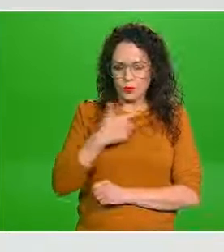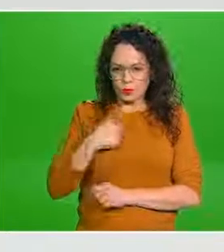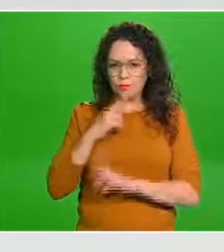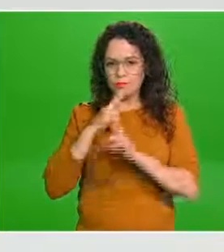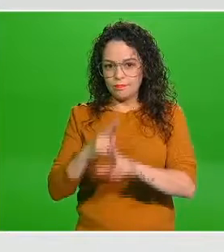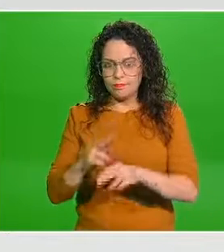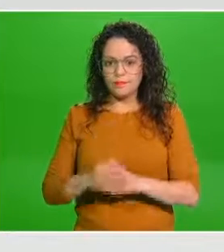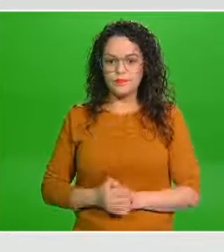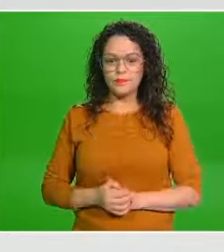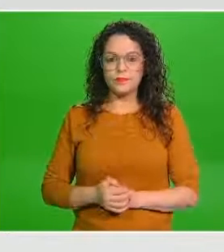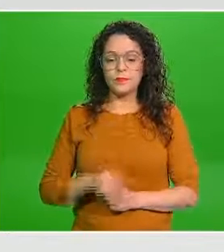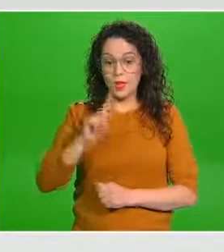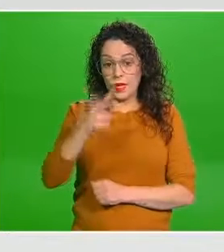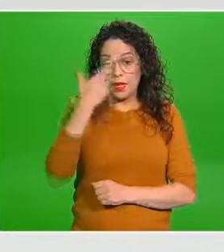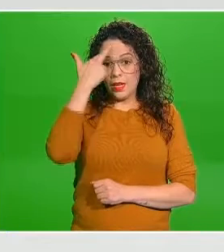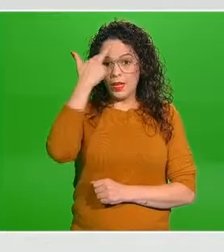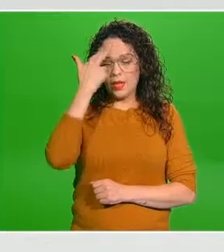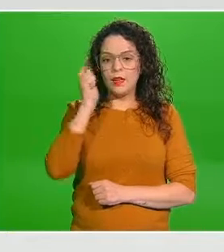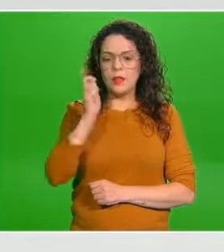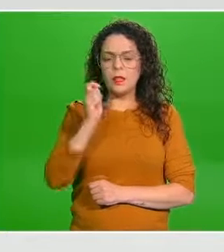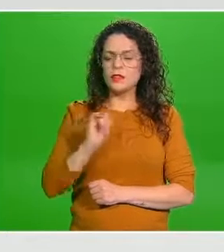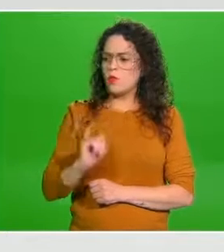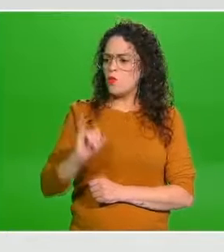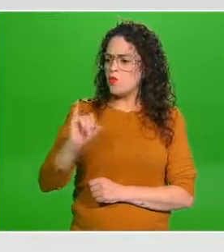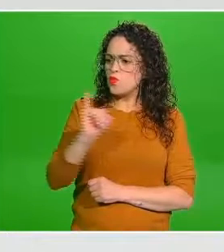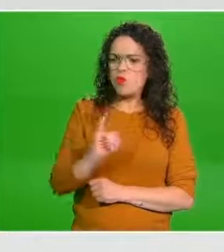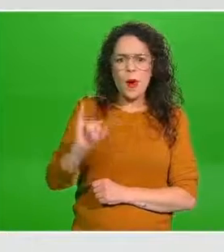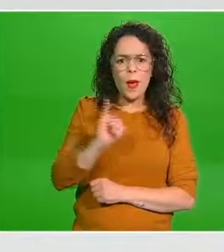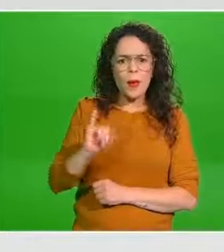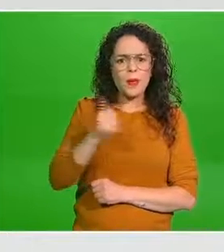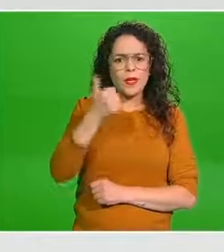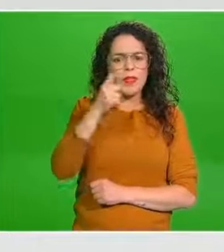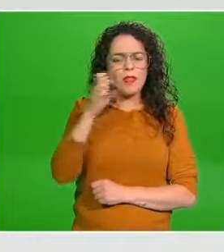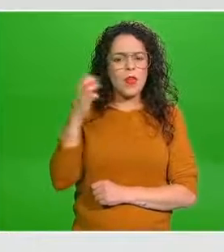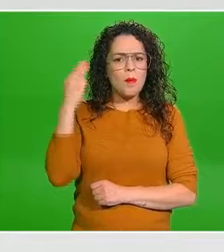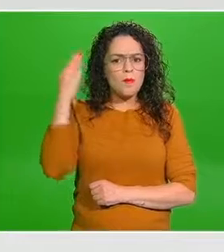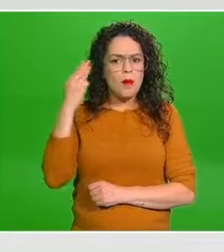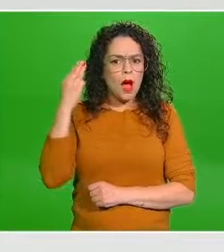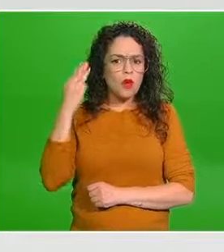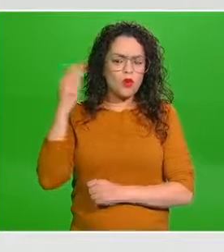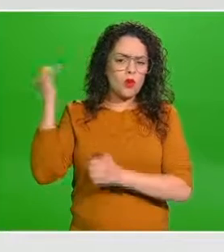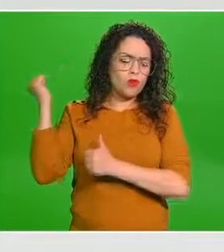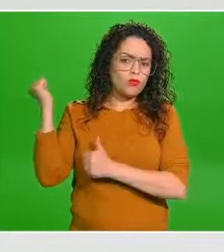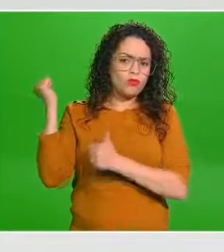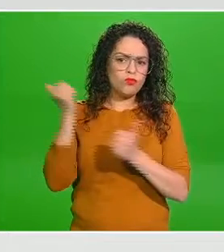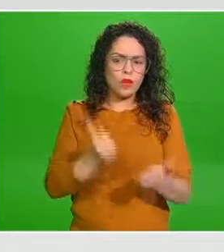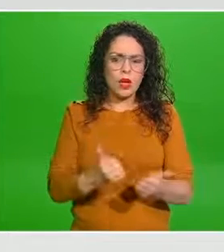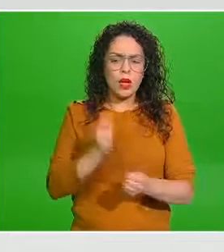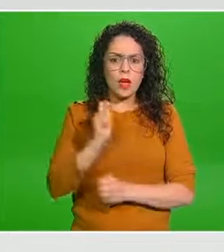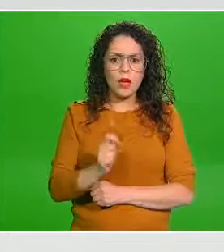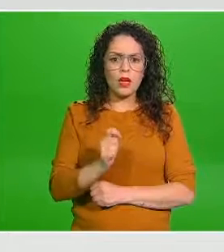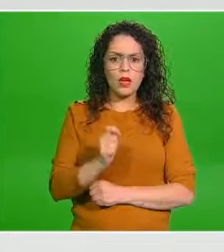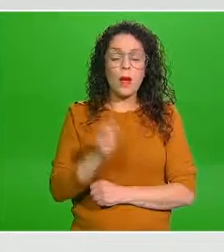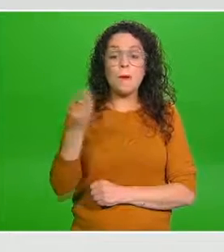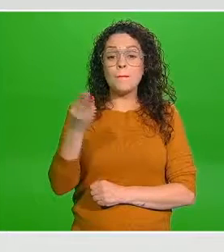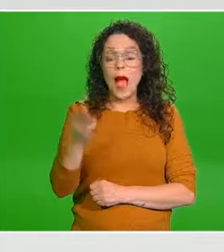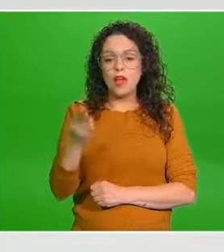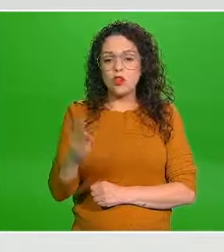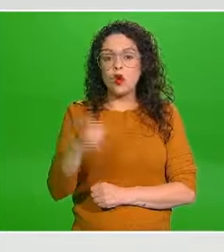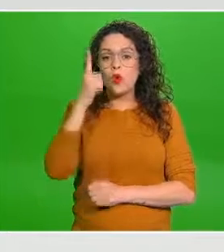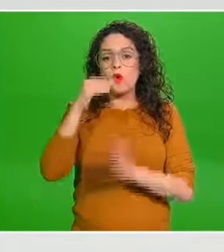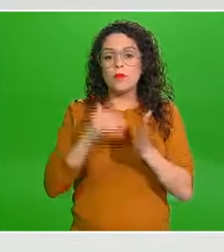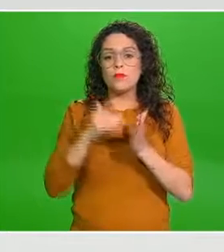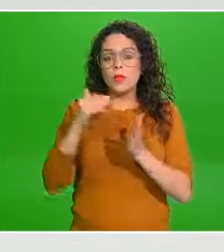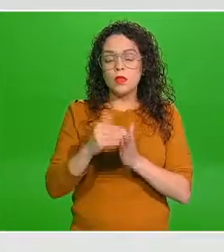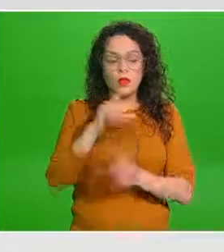ejemplo, empezamos recordando que justo el día jueves 6 de mayo arribaron al país 1 millón de dosis de